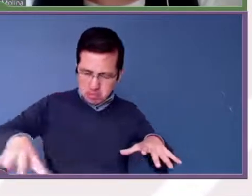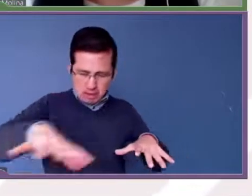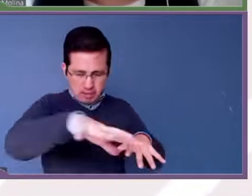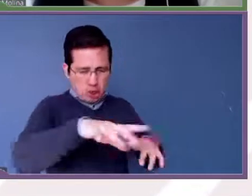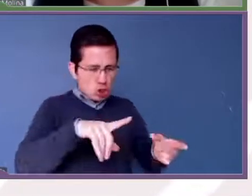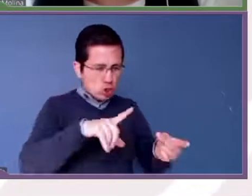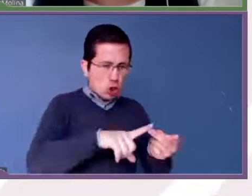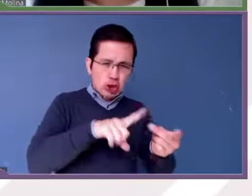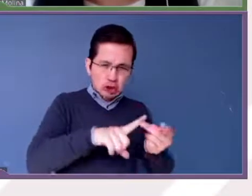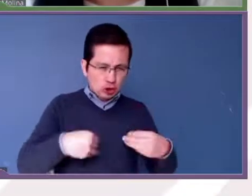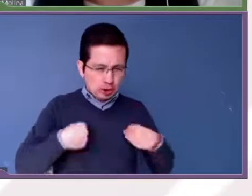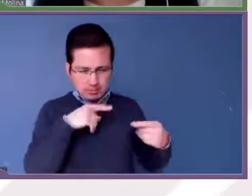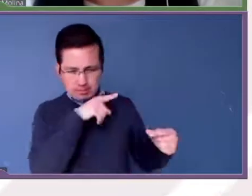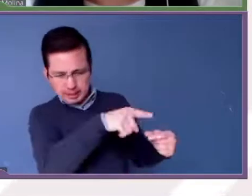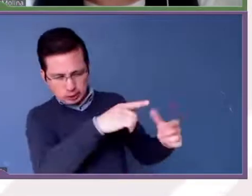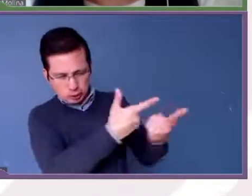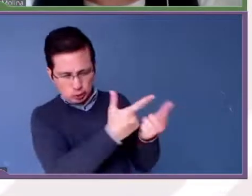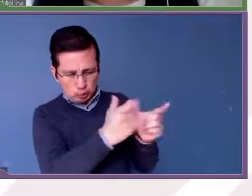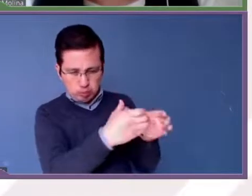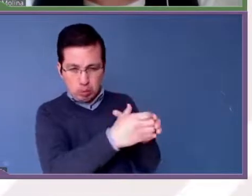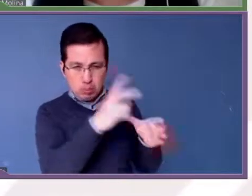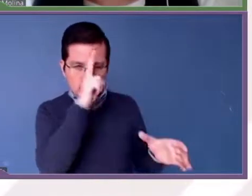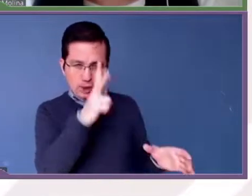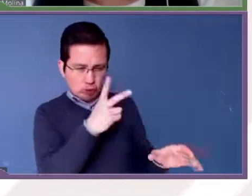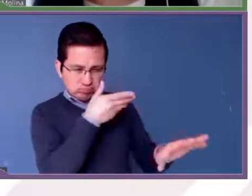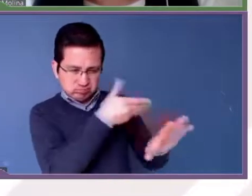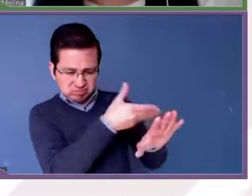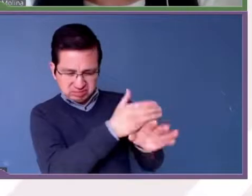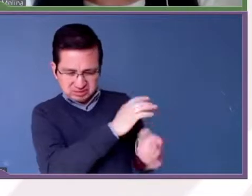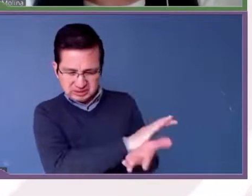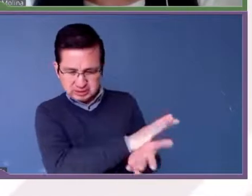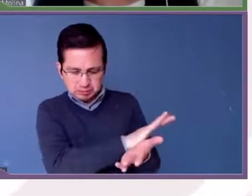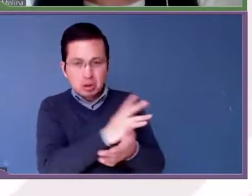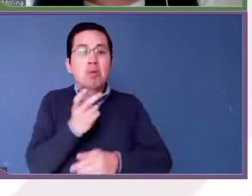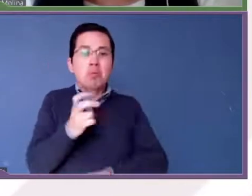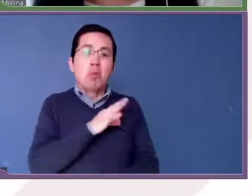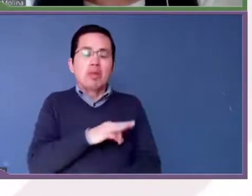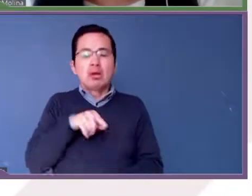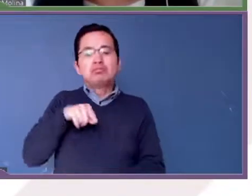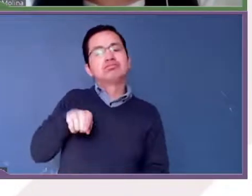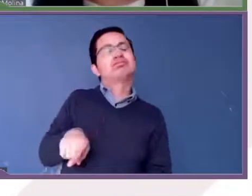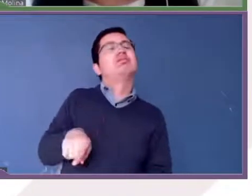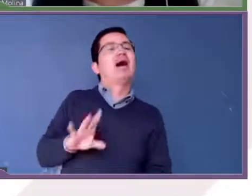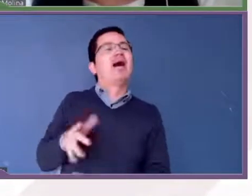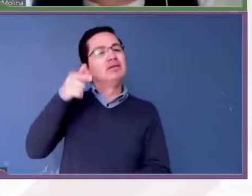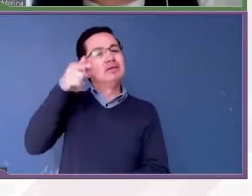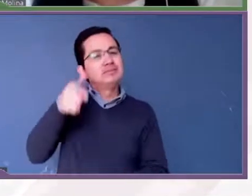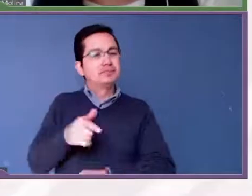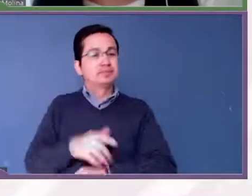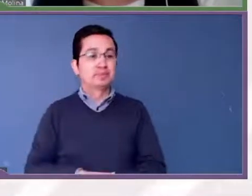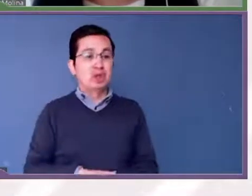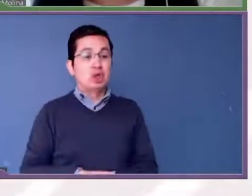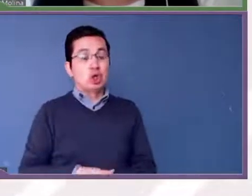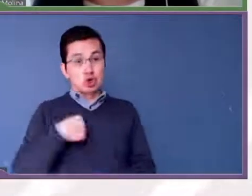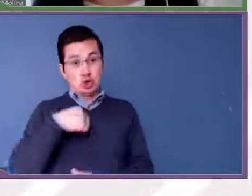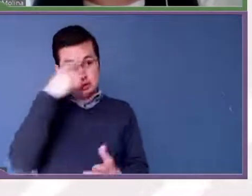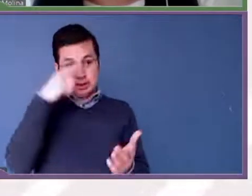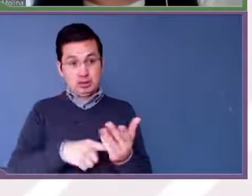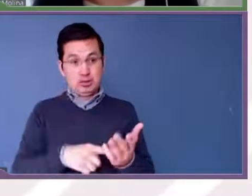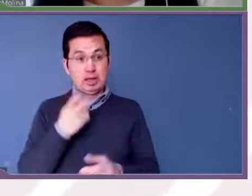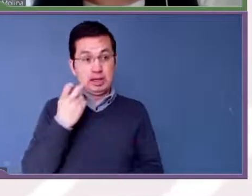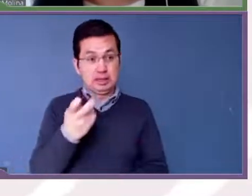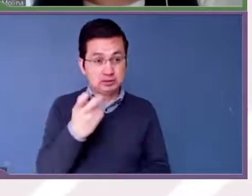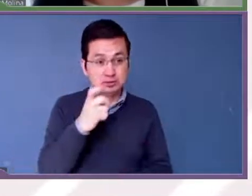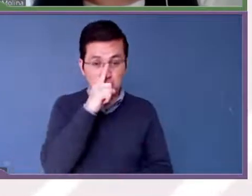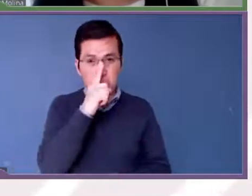es interesante ver si efectivamente en términos de percepción coincide, pero en donde creo también que es muy importante y es un área de oportunidad para pensar esta